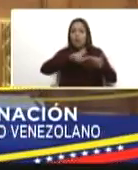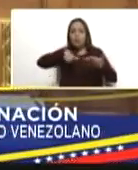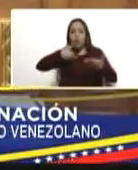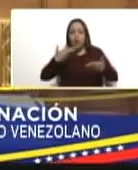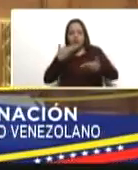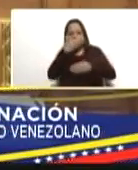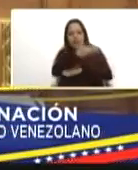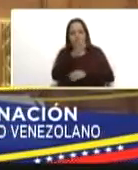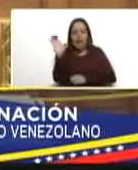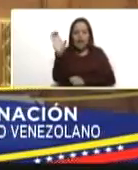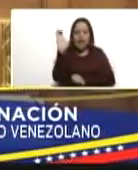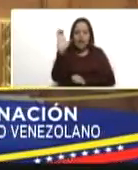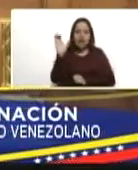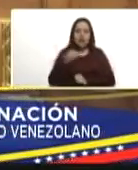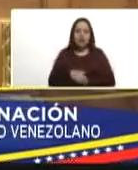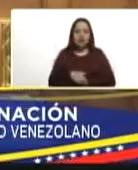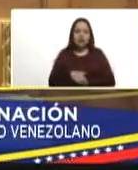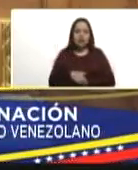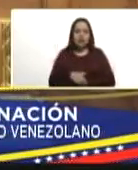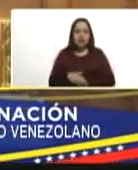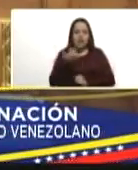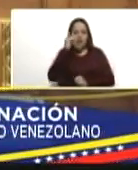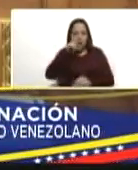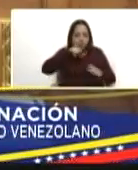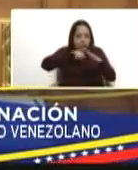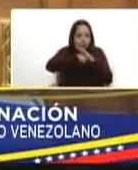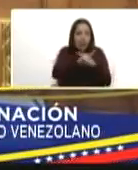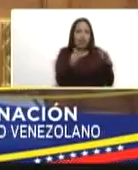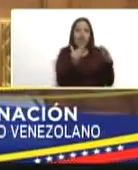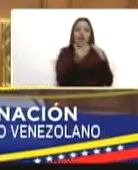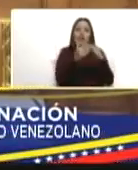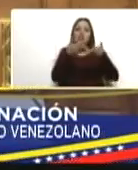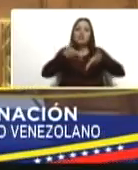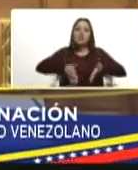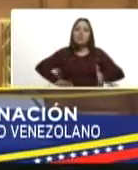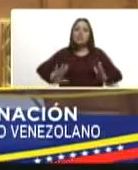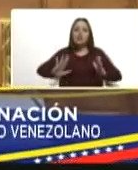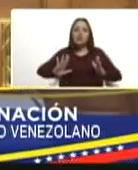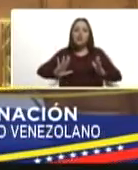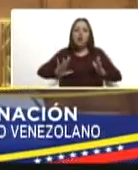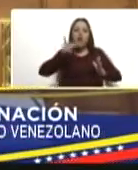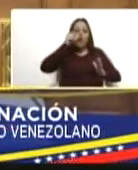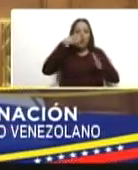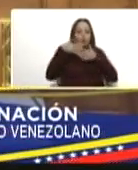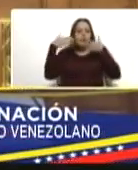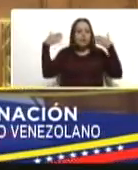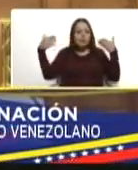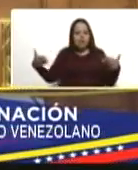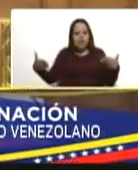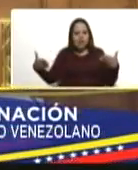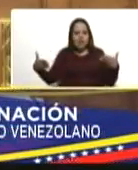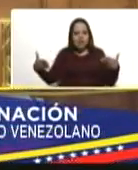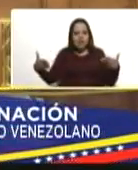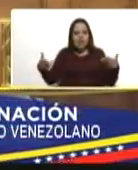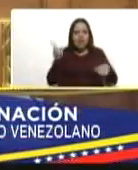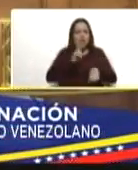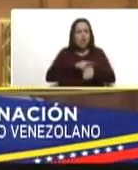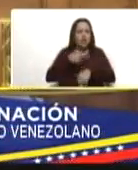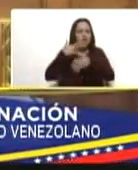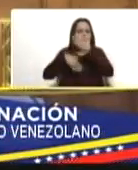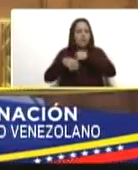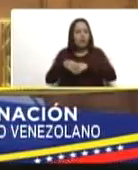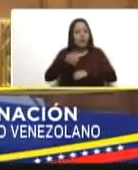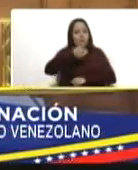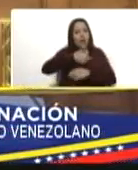a Caracas y estar en la casa donde nació el gigante de los tiempos el